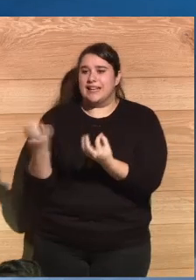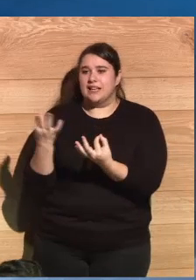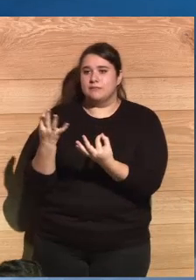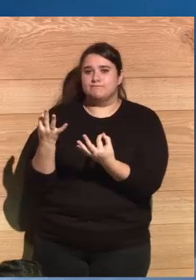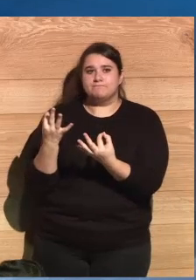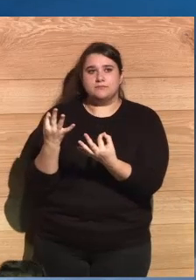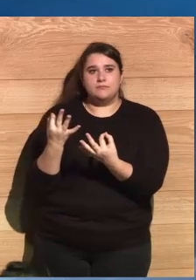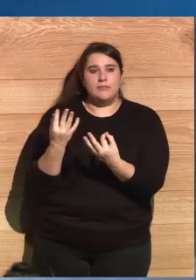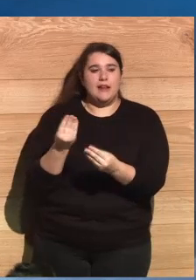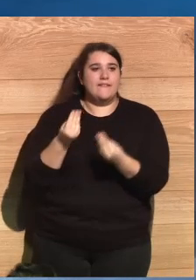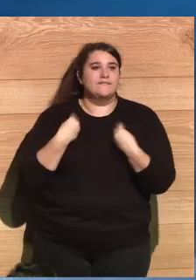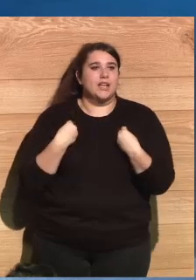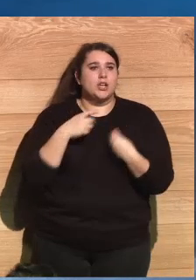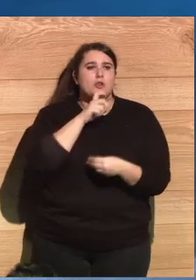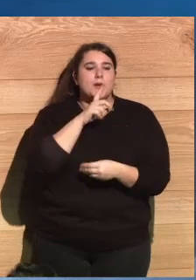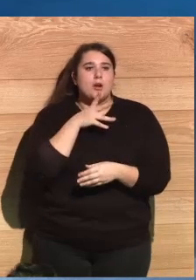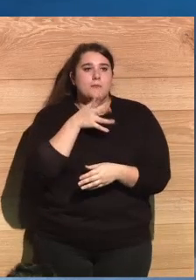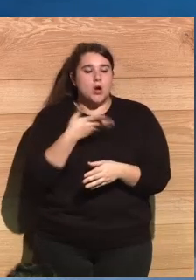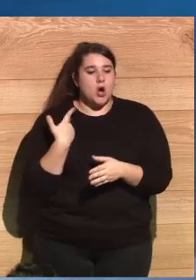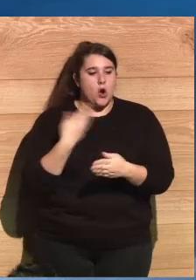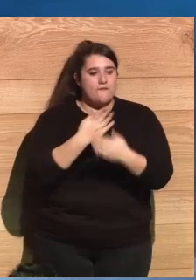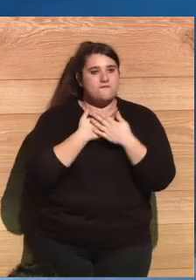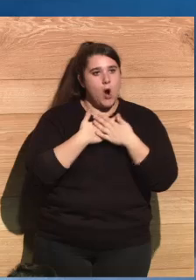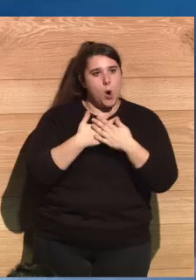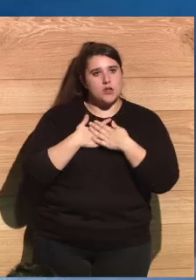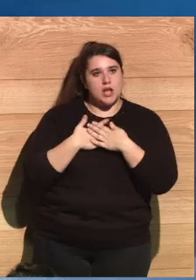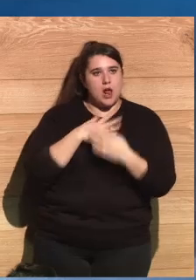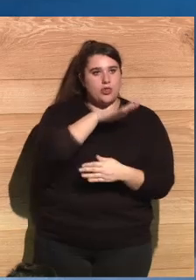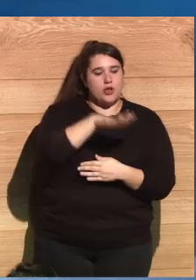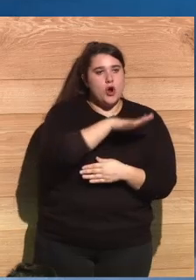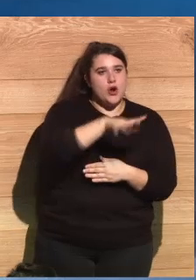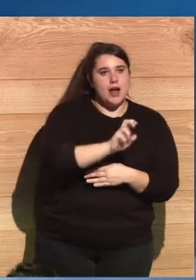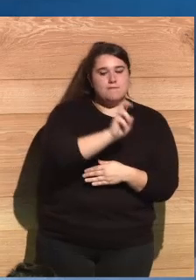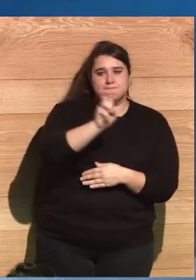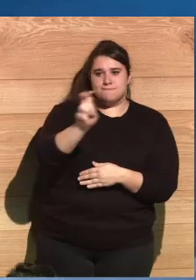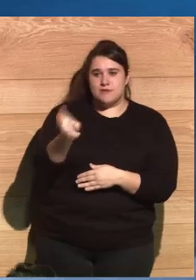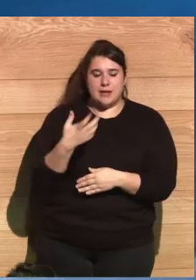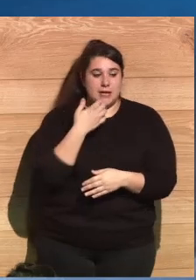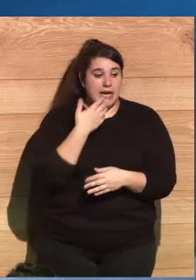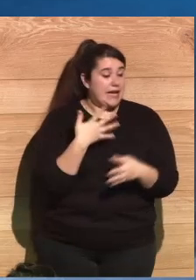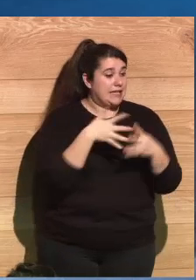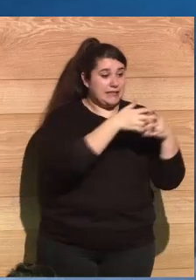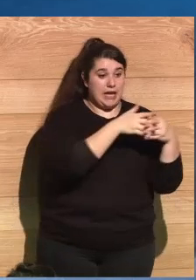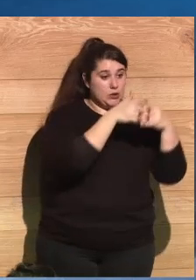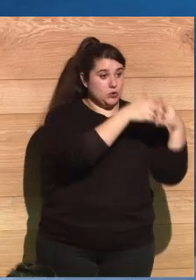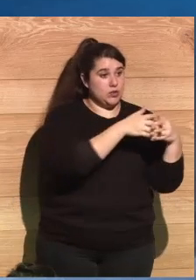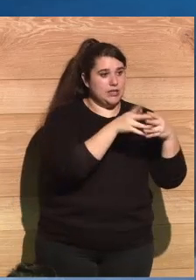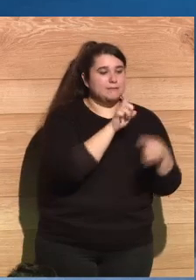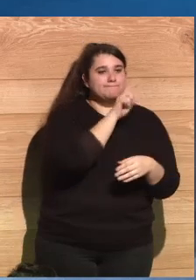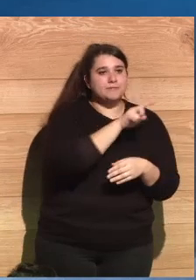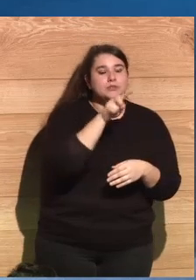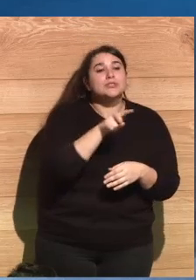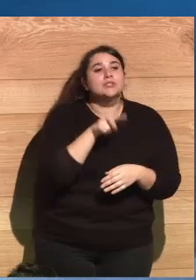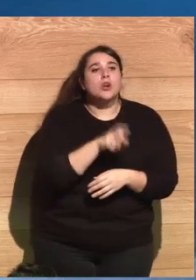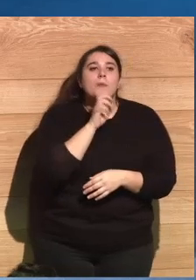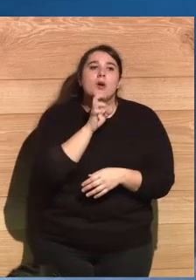vivir haciendo voluntariado en distintos lugares donde sucedían cosas en Estados Unidos. O sea, no habían encontrado su